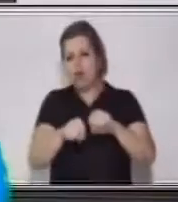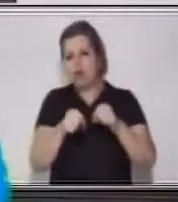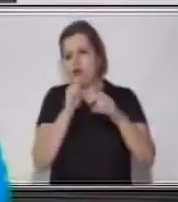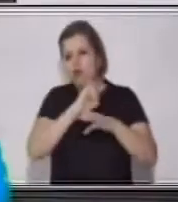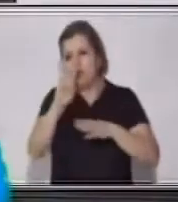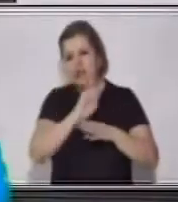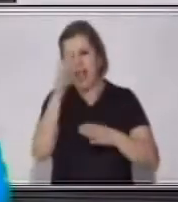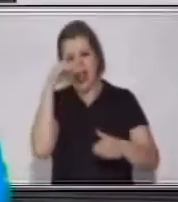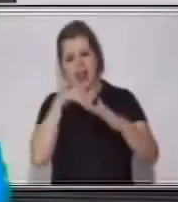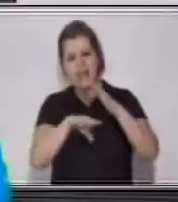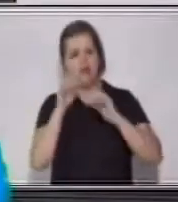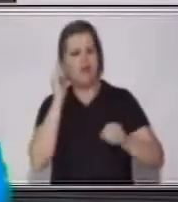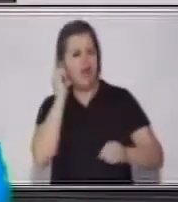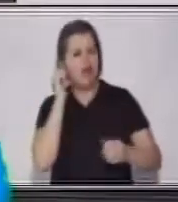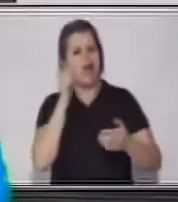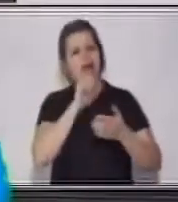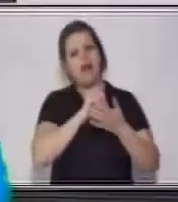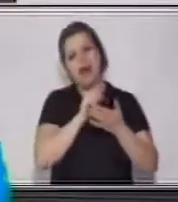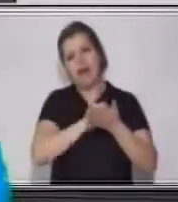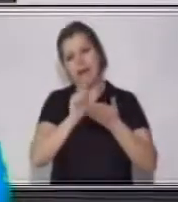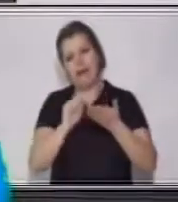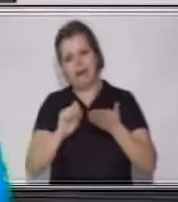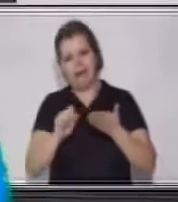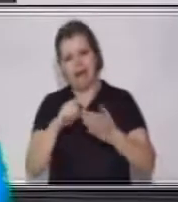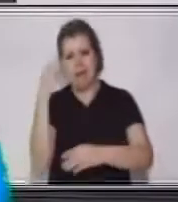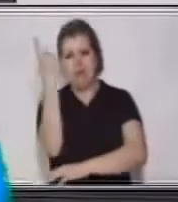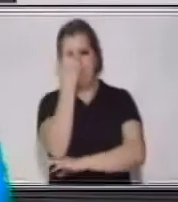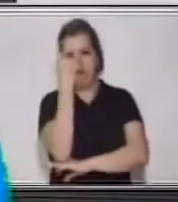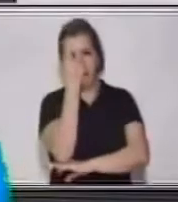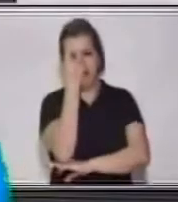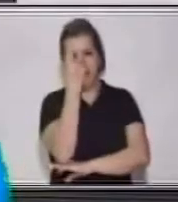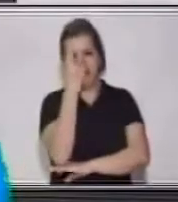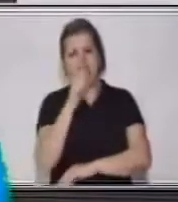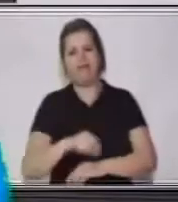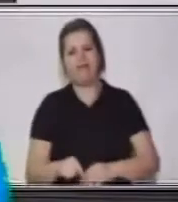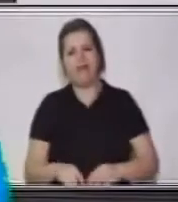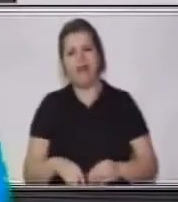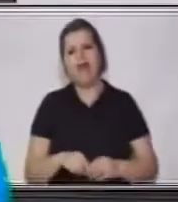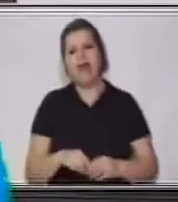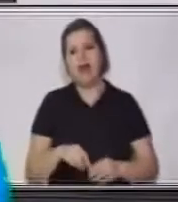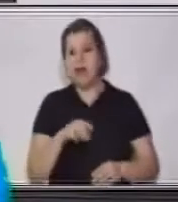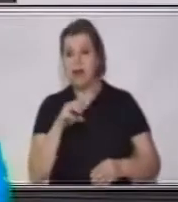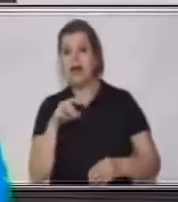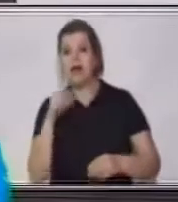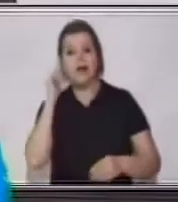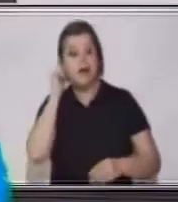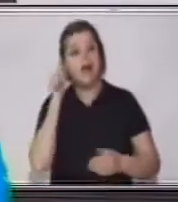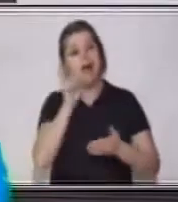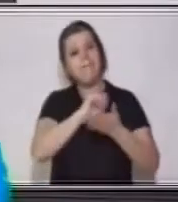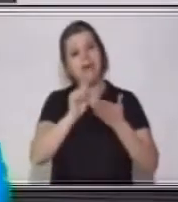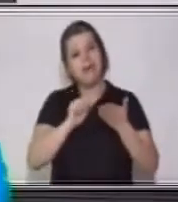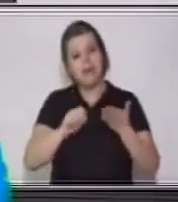la gramática? Va a existir principalmente la gramática normativa